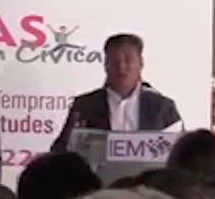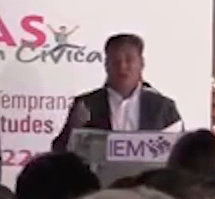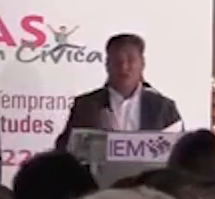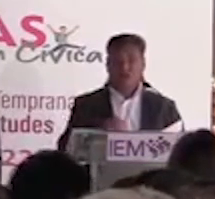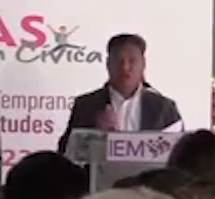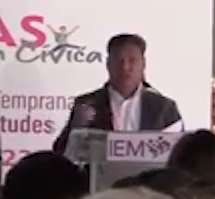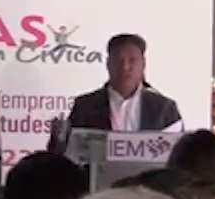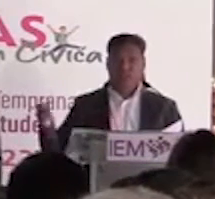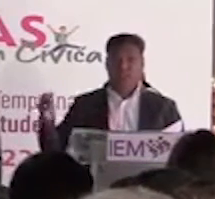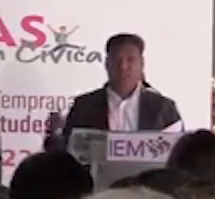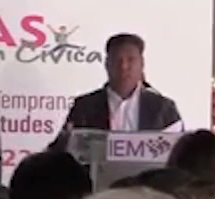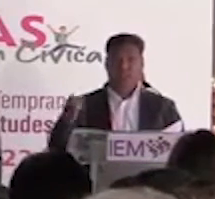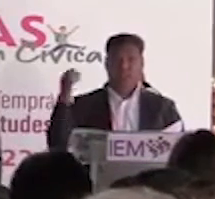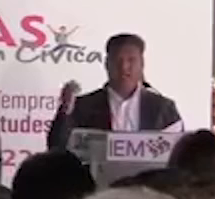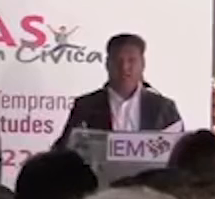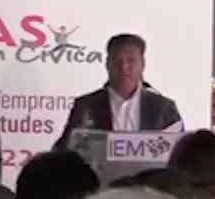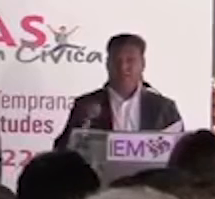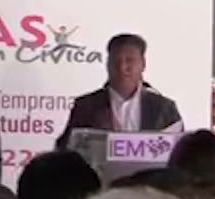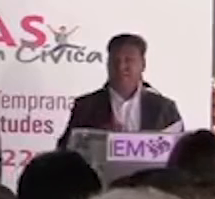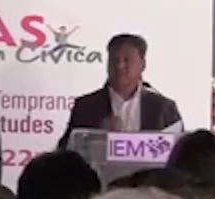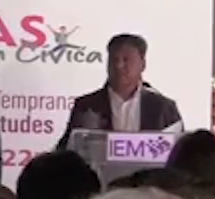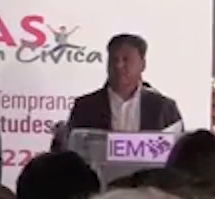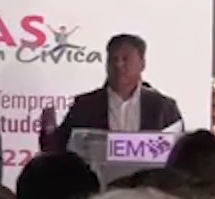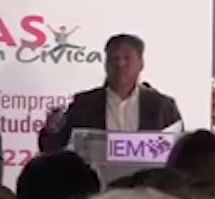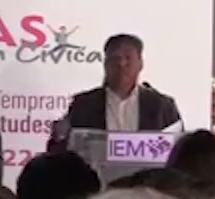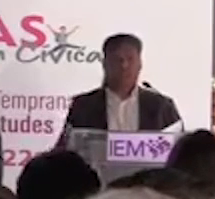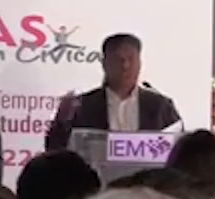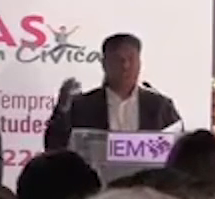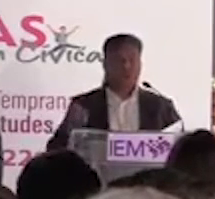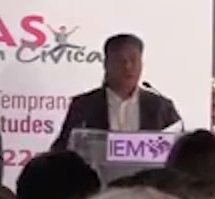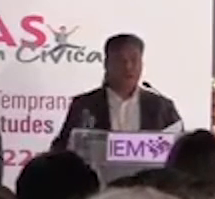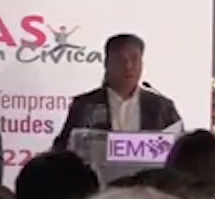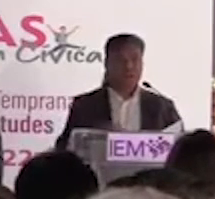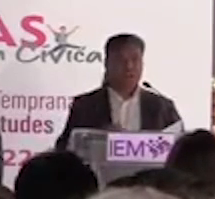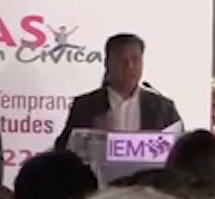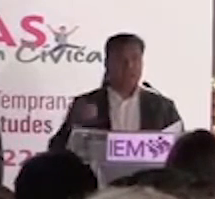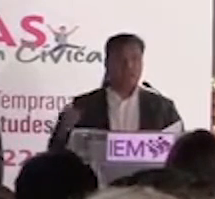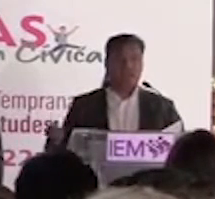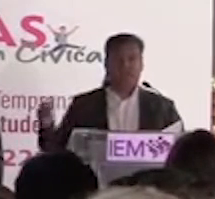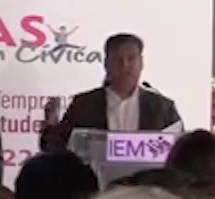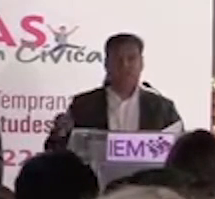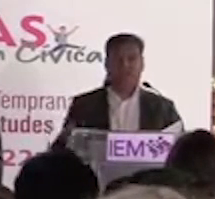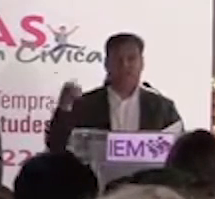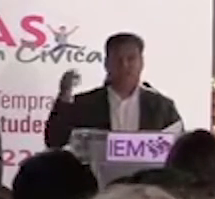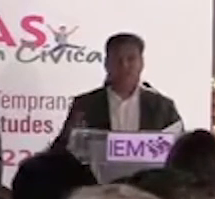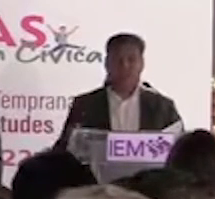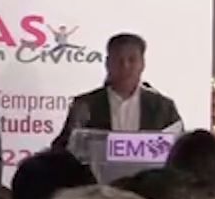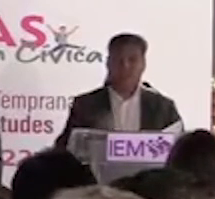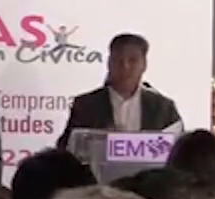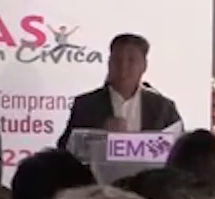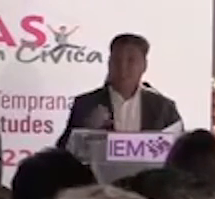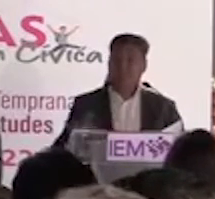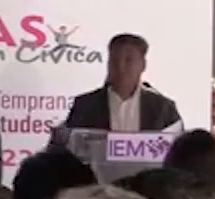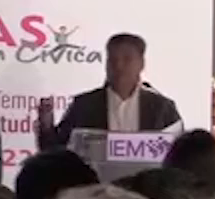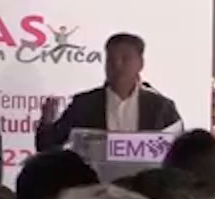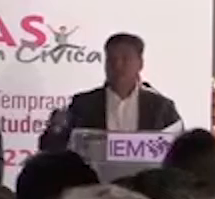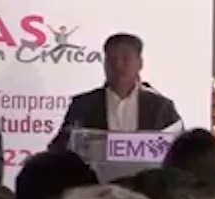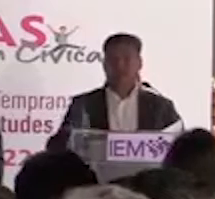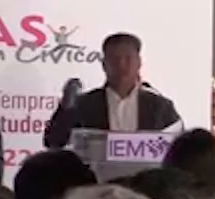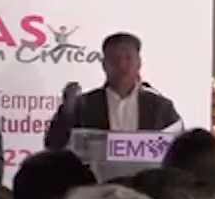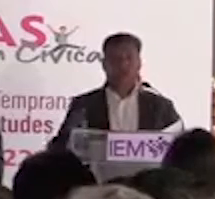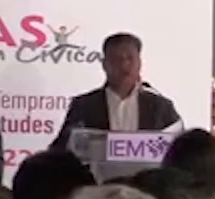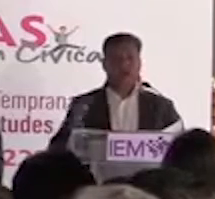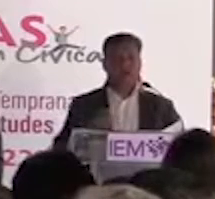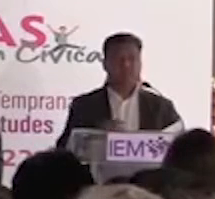que enfatizó la necesidad de fortalecer la educación cívica basada en buenas prácticas que configuren la ciudadanía temprana. En el marco del segundo